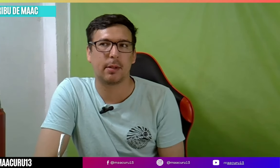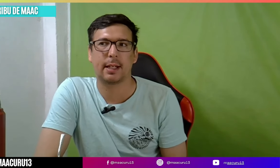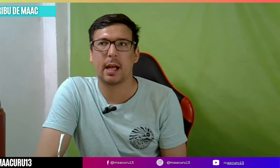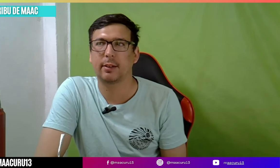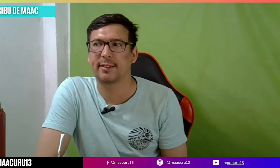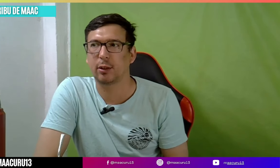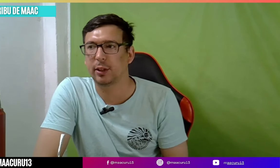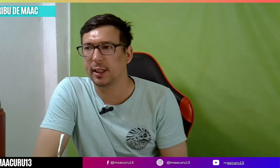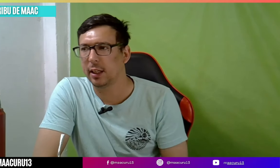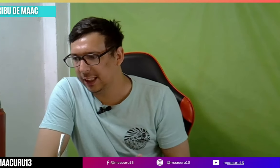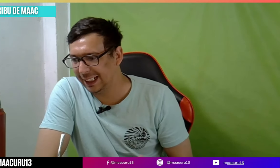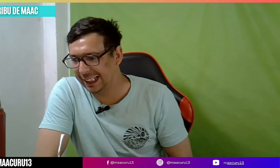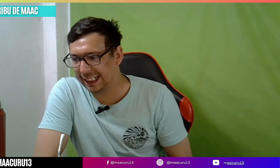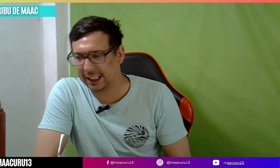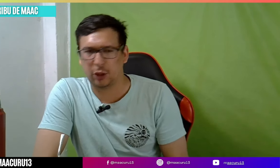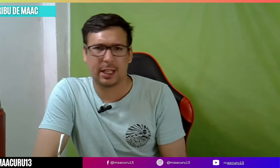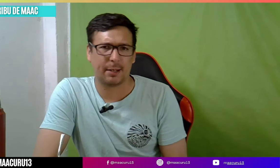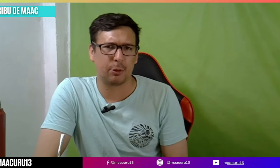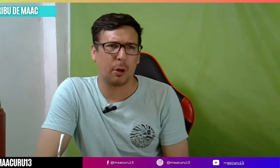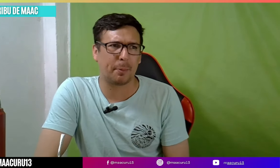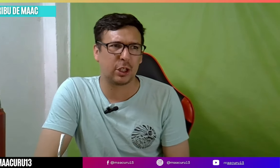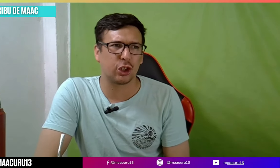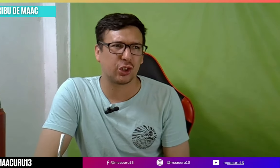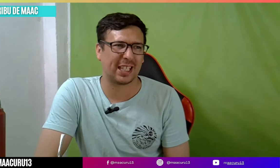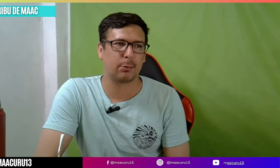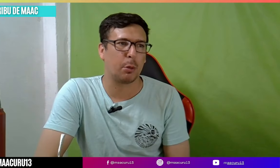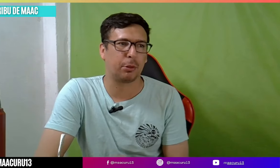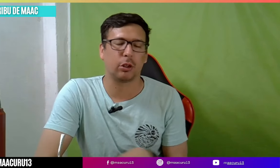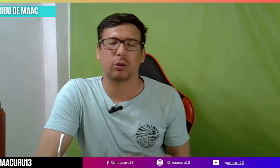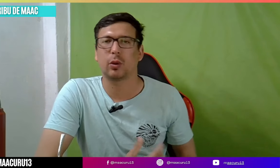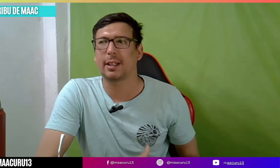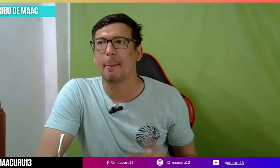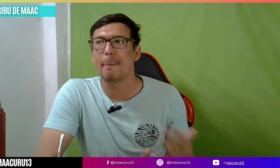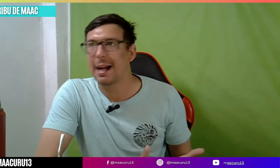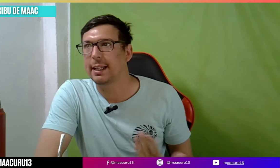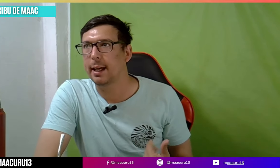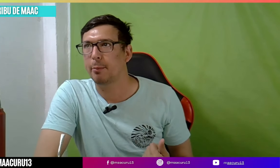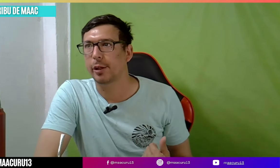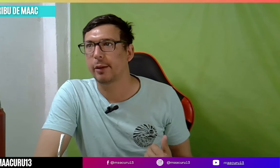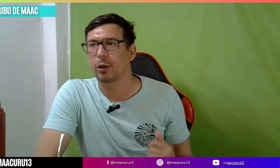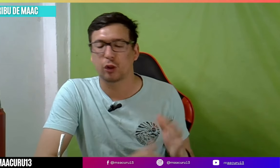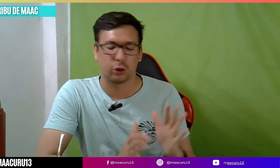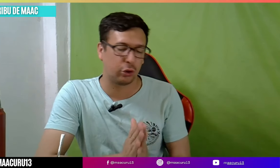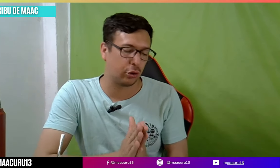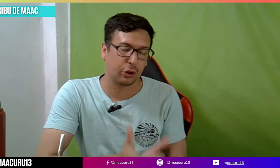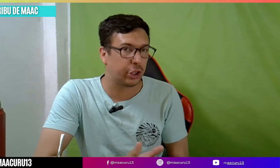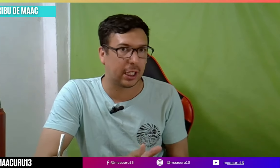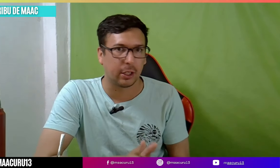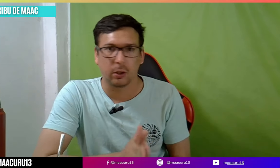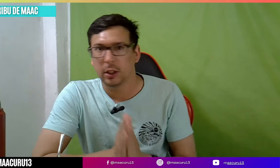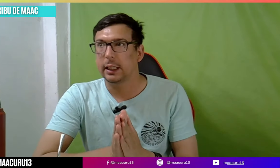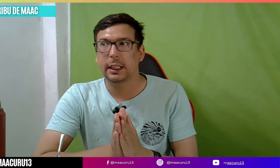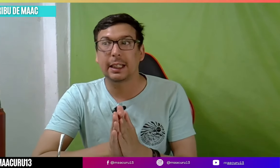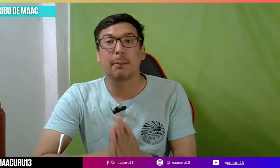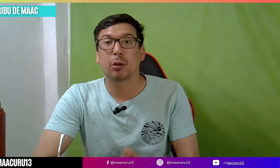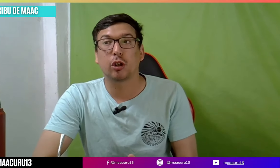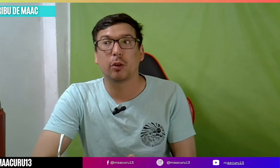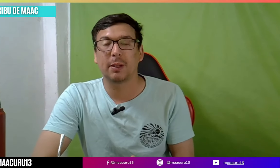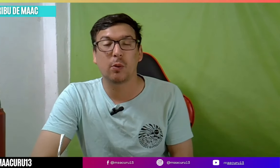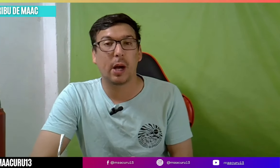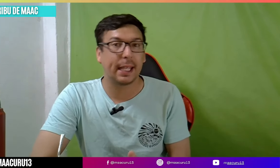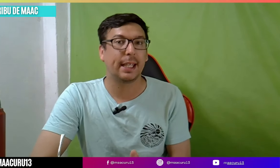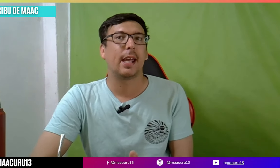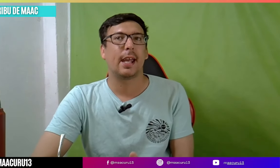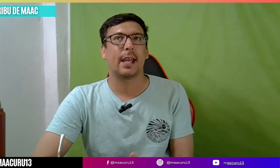con el tema de la inseguridad y quiero dar mi opinión. Yo sé que mi opinión no es tan válida porque bueno, yo no soy chileno ni